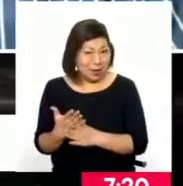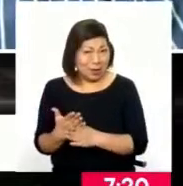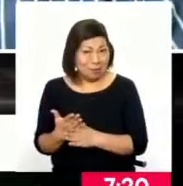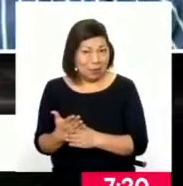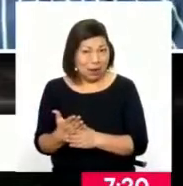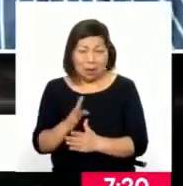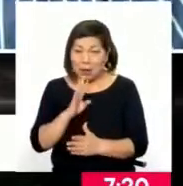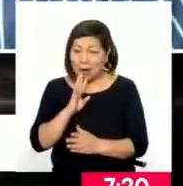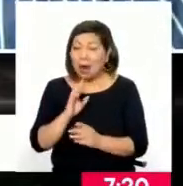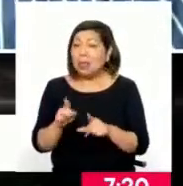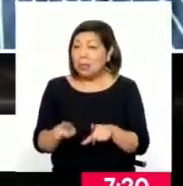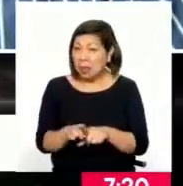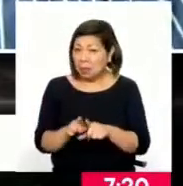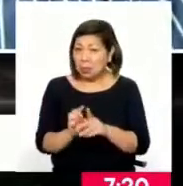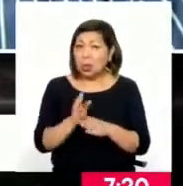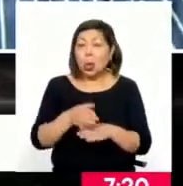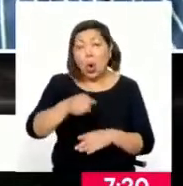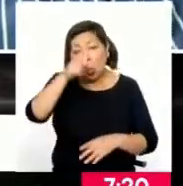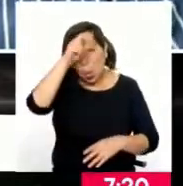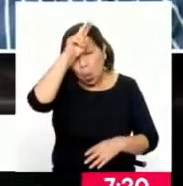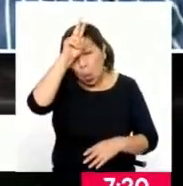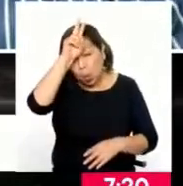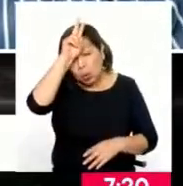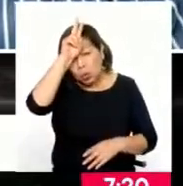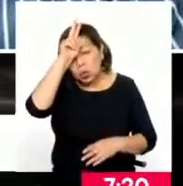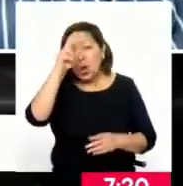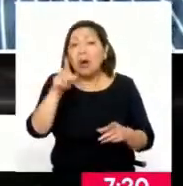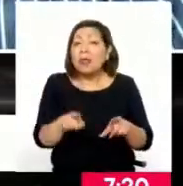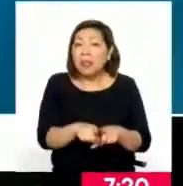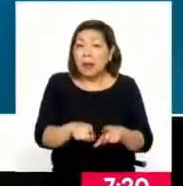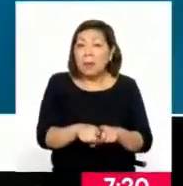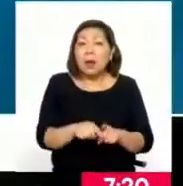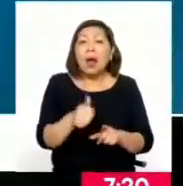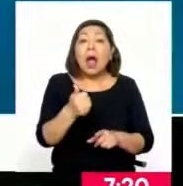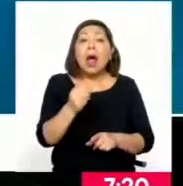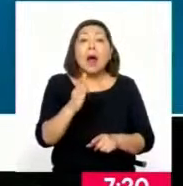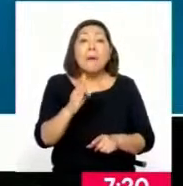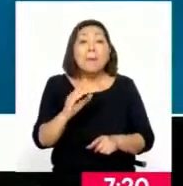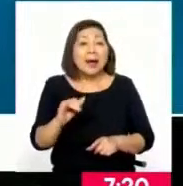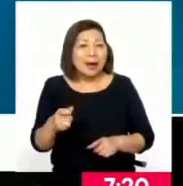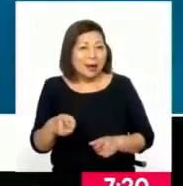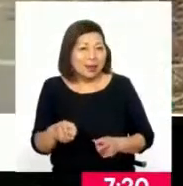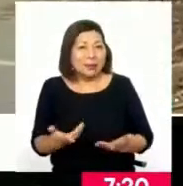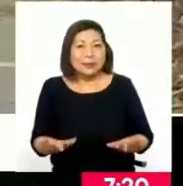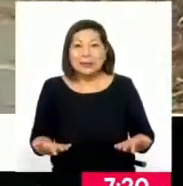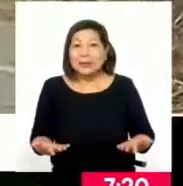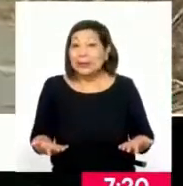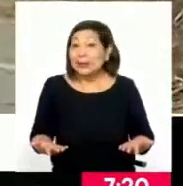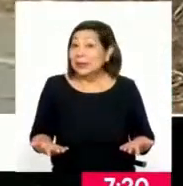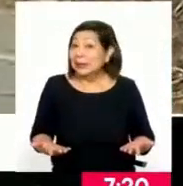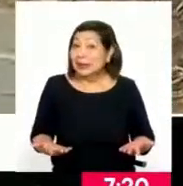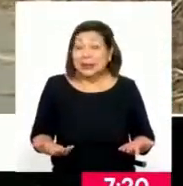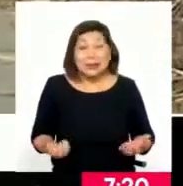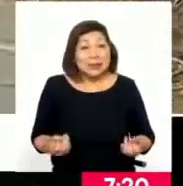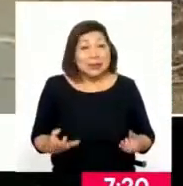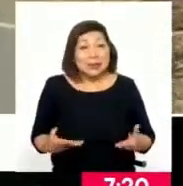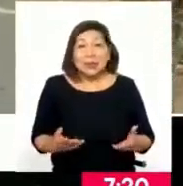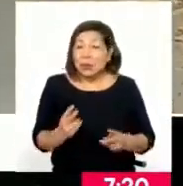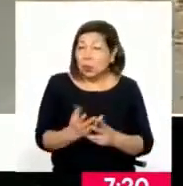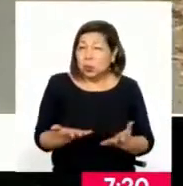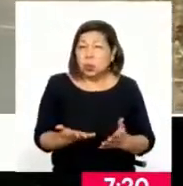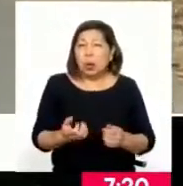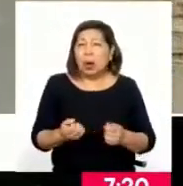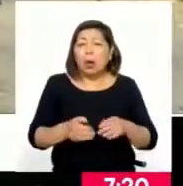prevenir. También llegaron al Cusco y pretendían llegar a Abancay, pero el problema fue que había inseguridad en